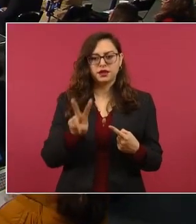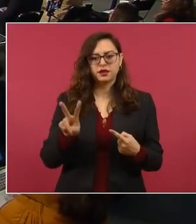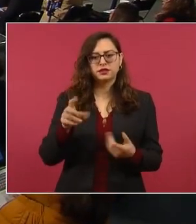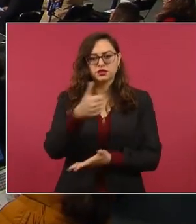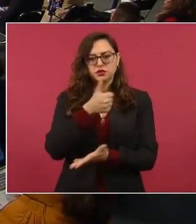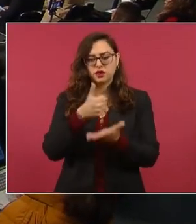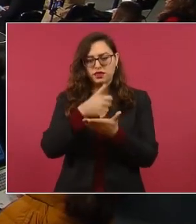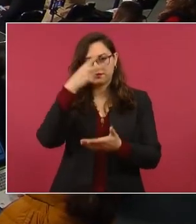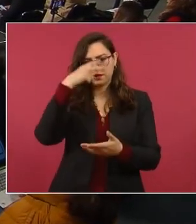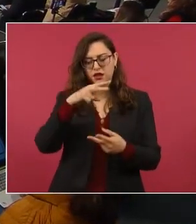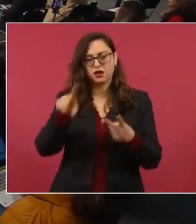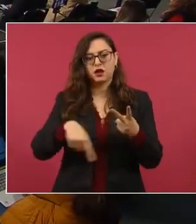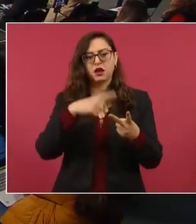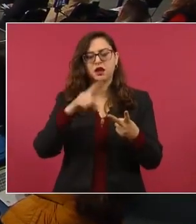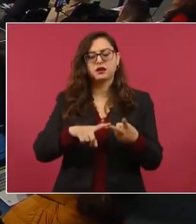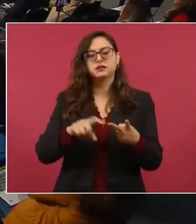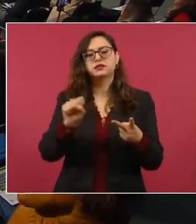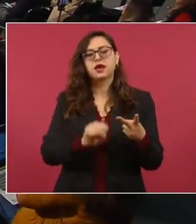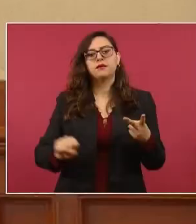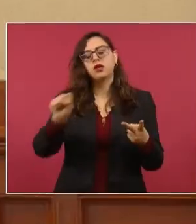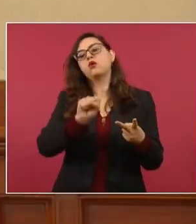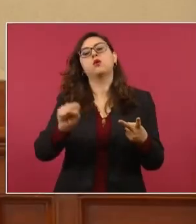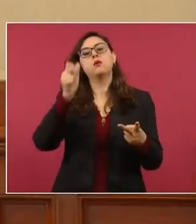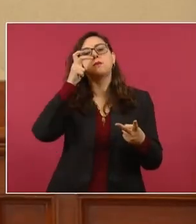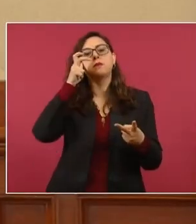Pachuca, Tlaxcala